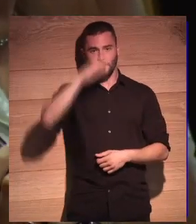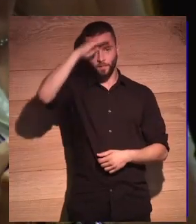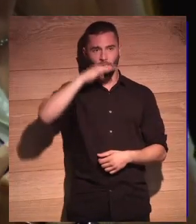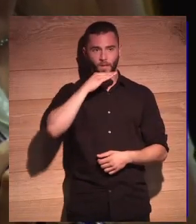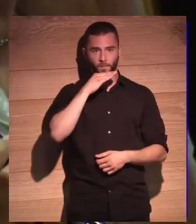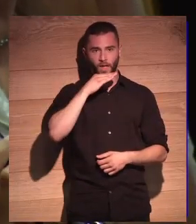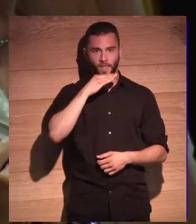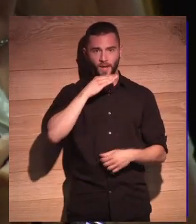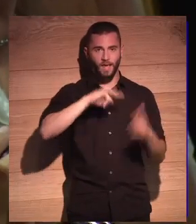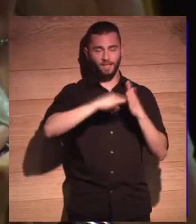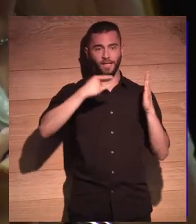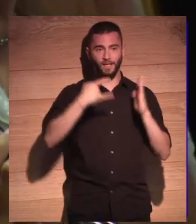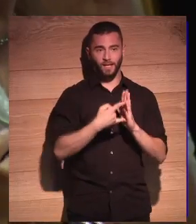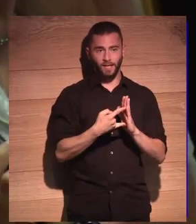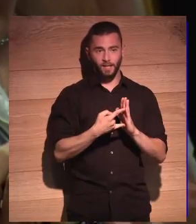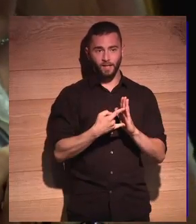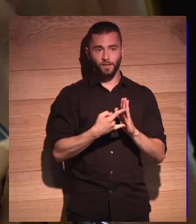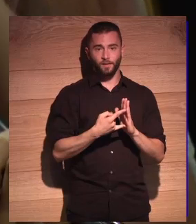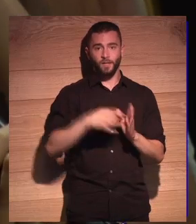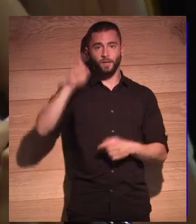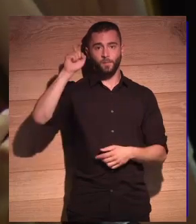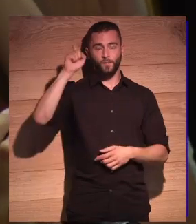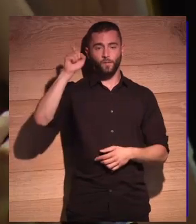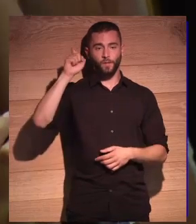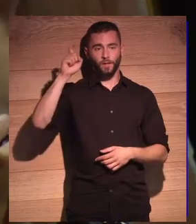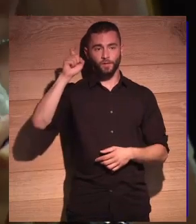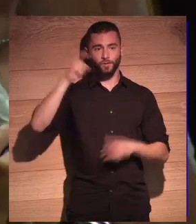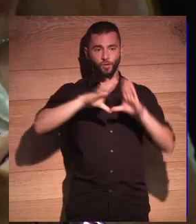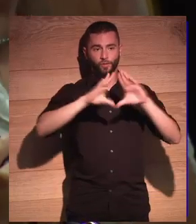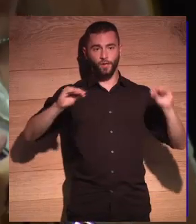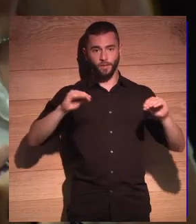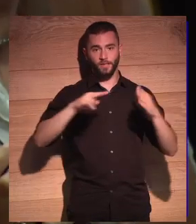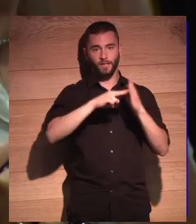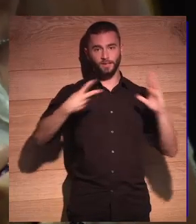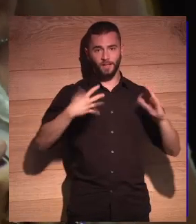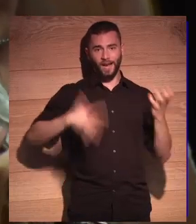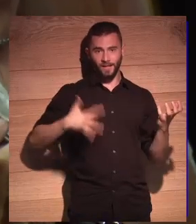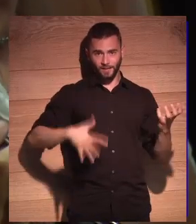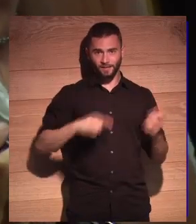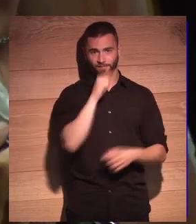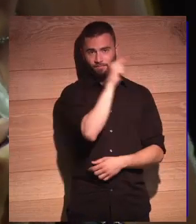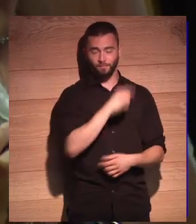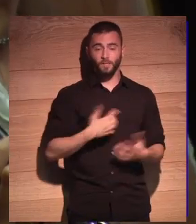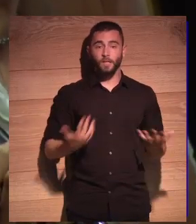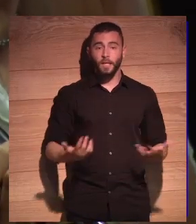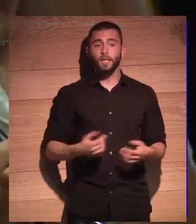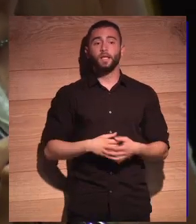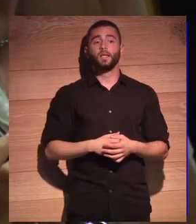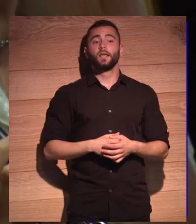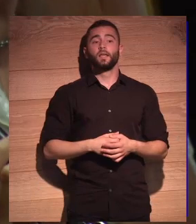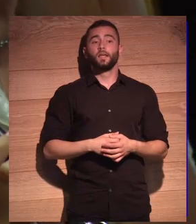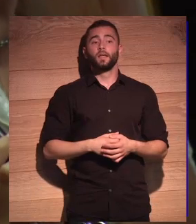es ingeniero, es profesor además en una universidad tecnológica en Argentina, y le sucede que